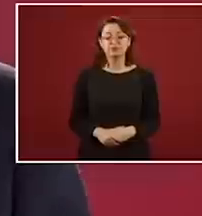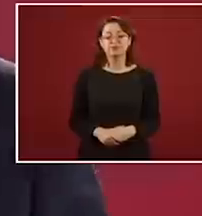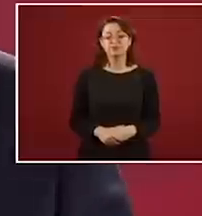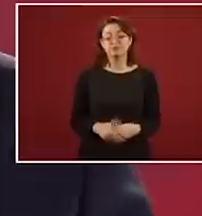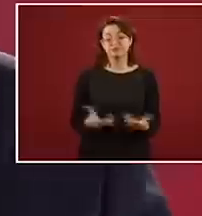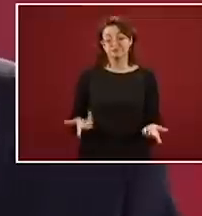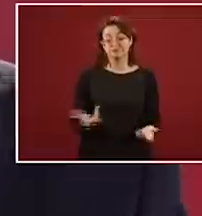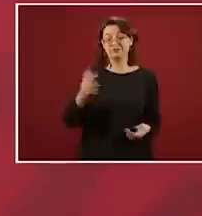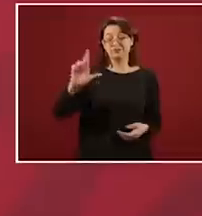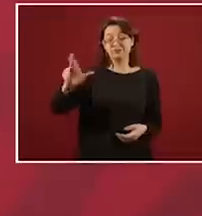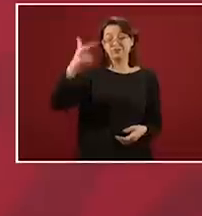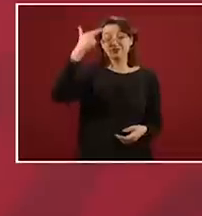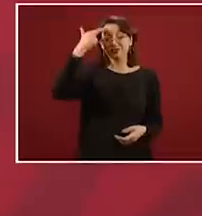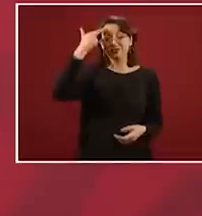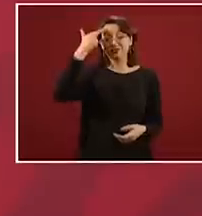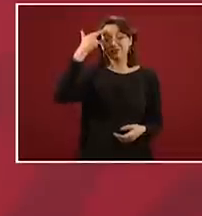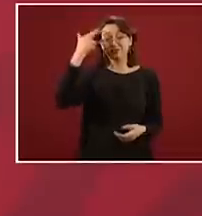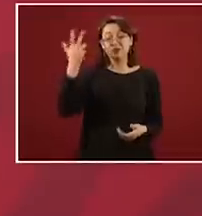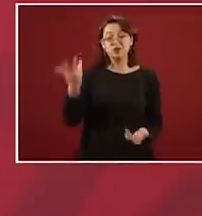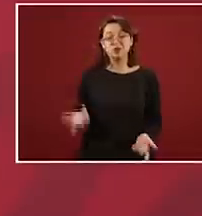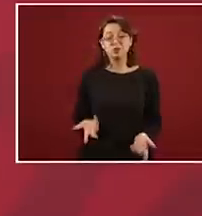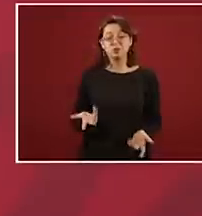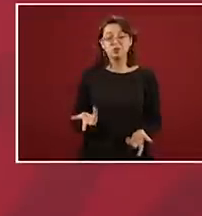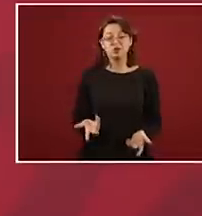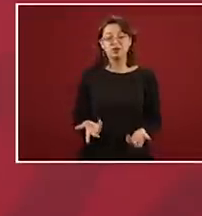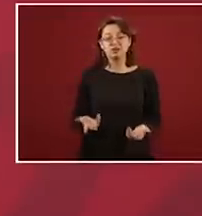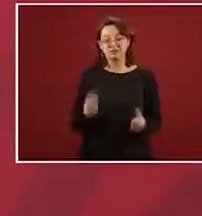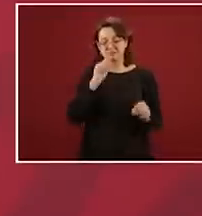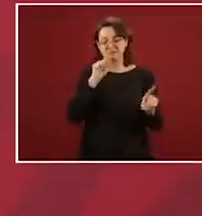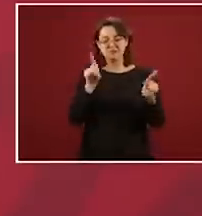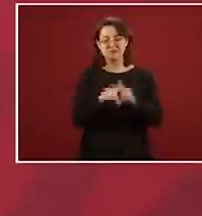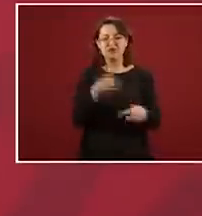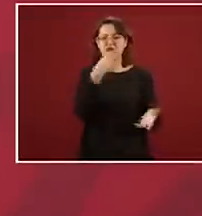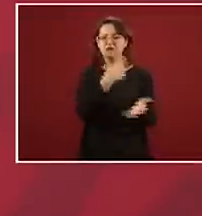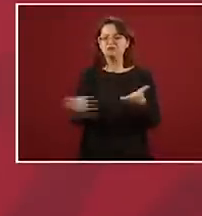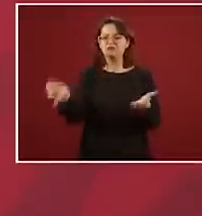Acuérdense de cuántos rastrillos y